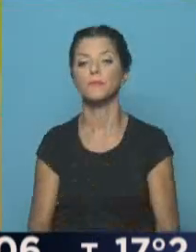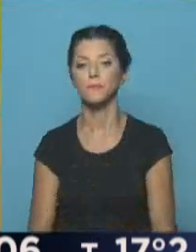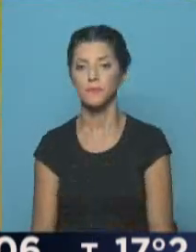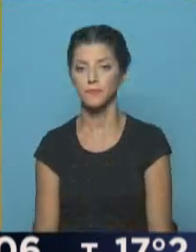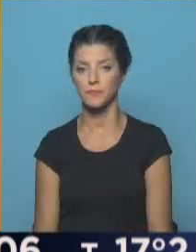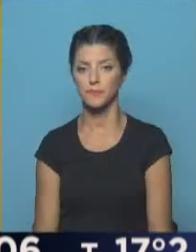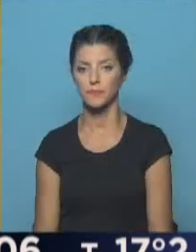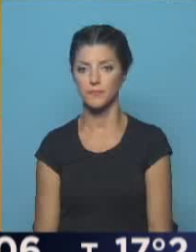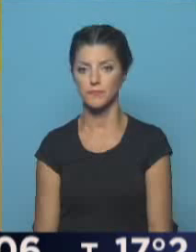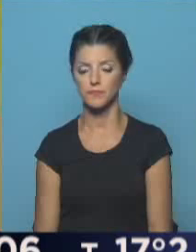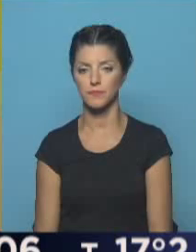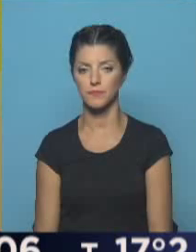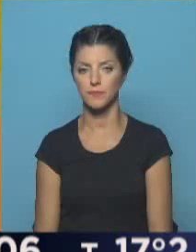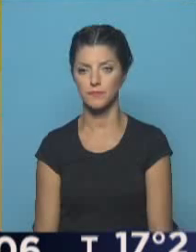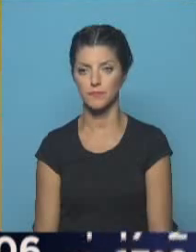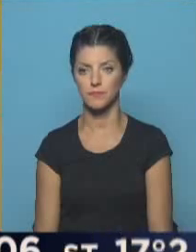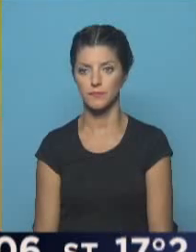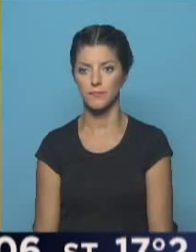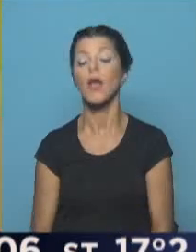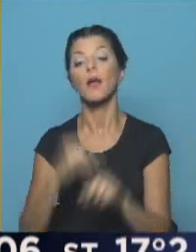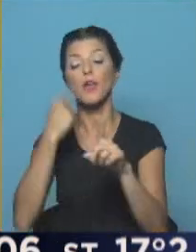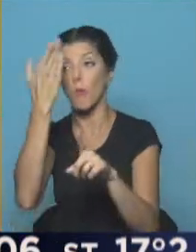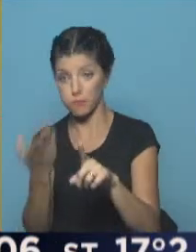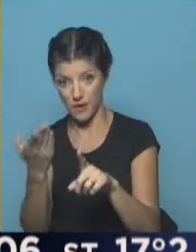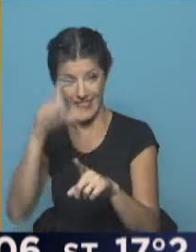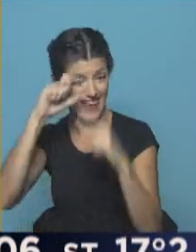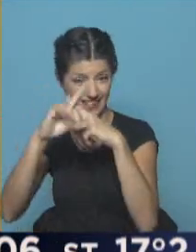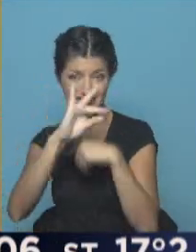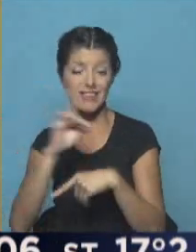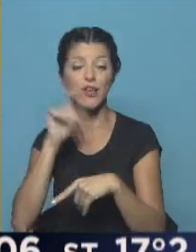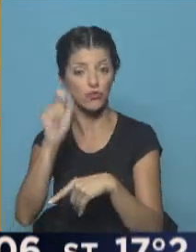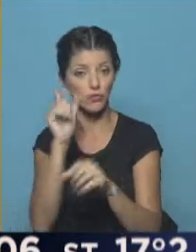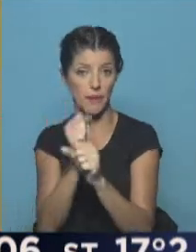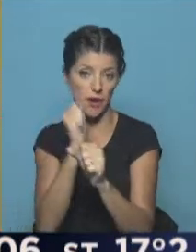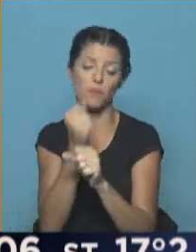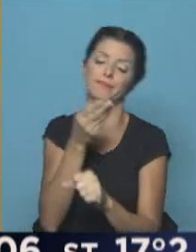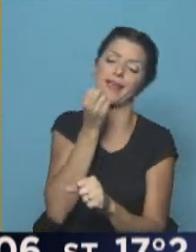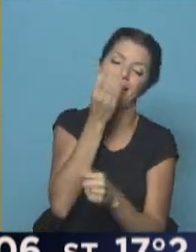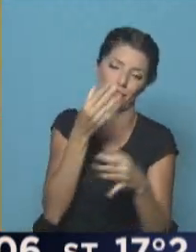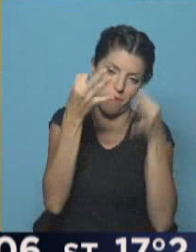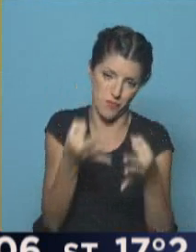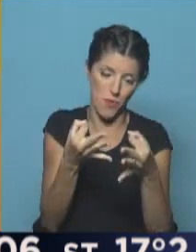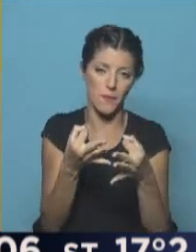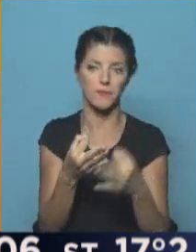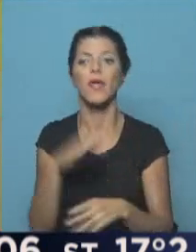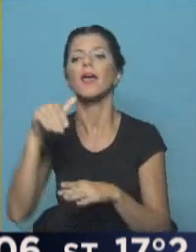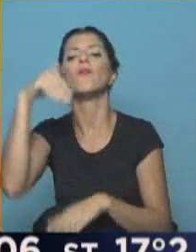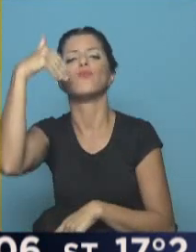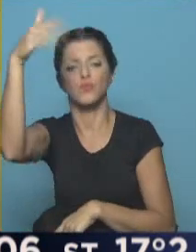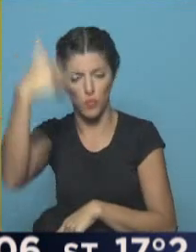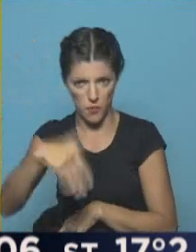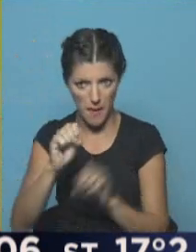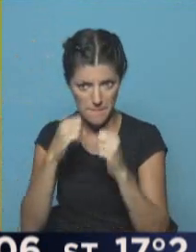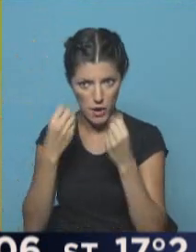que el trabajo de Bauzá, indudablemente una declaración diplomática, tendrá sus frutos en un futuro